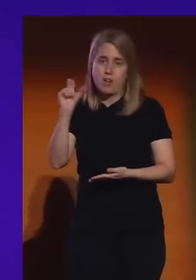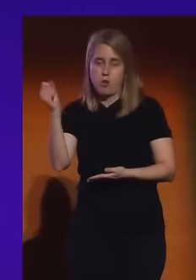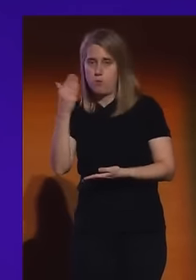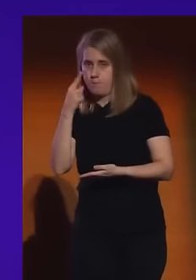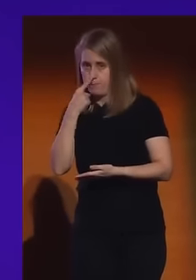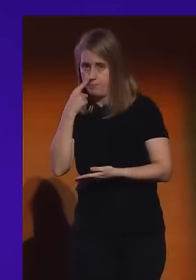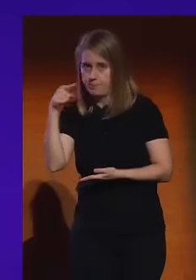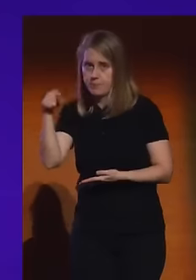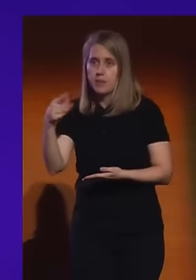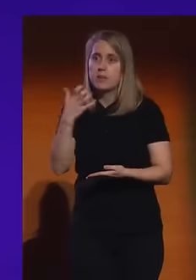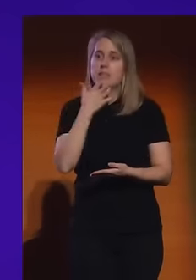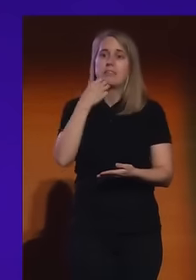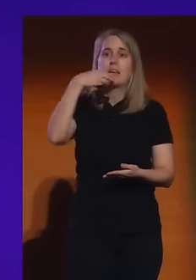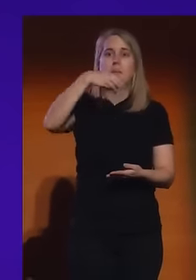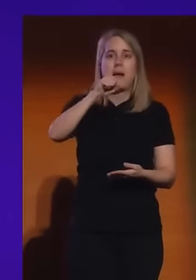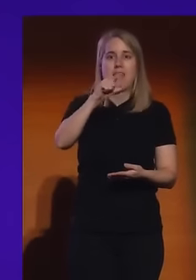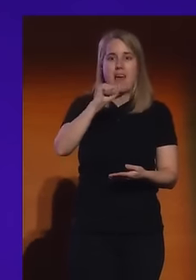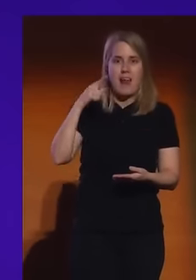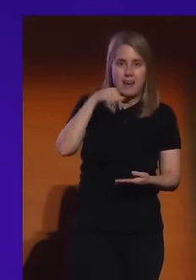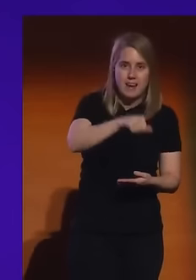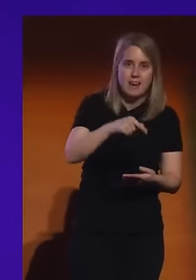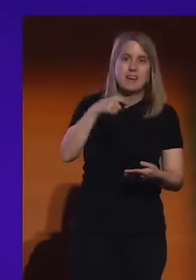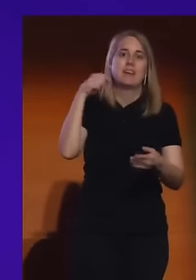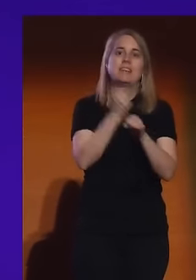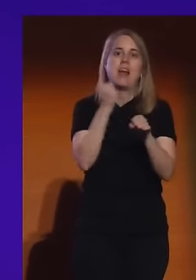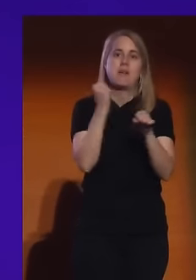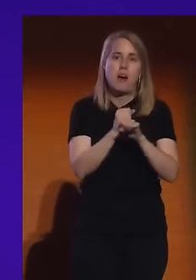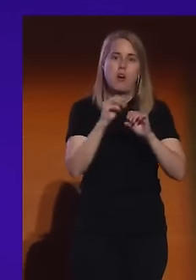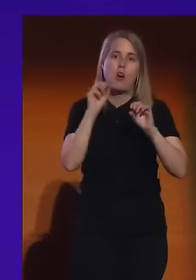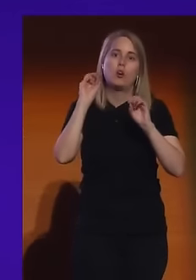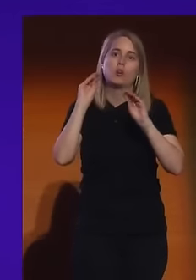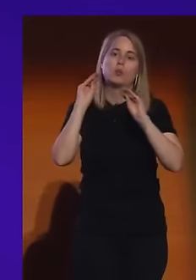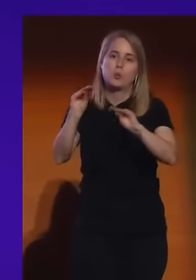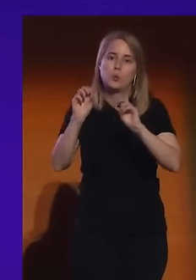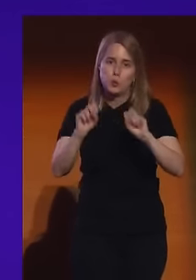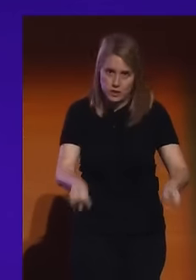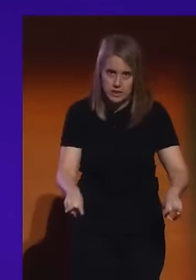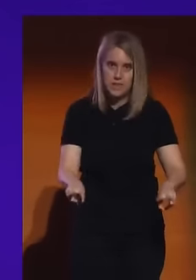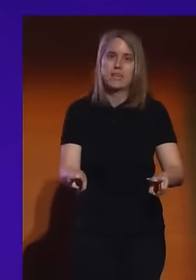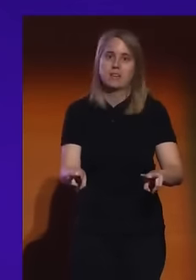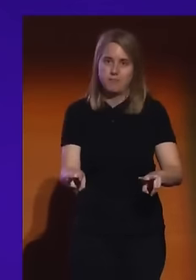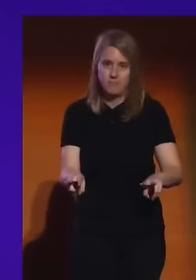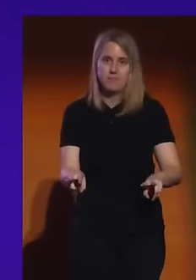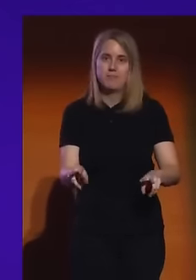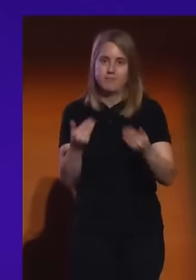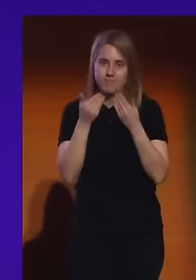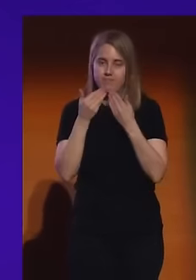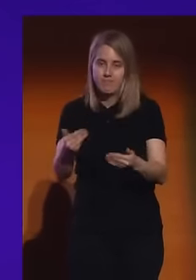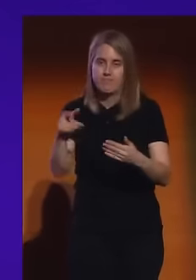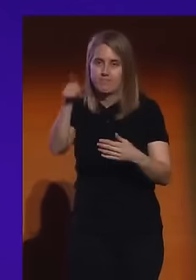hemen egongo maialen hiriarte egak lanari ere errepar